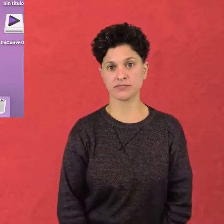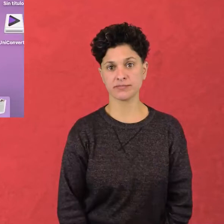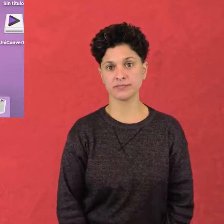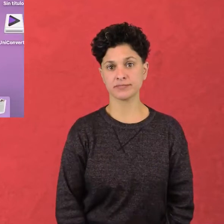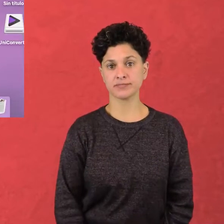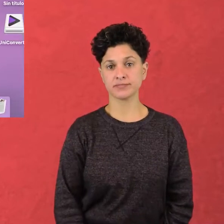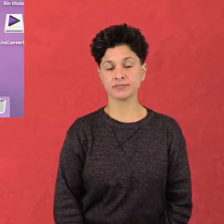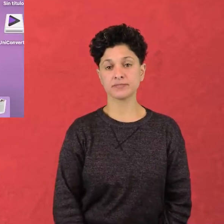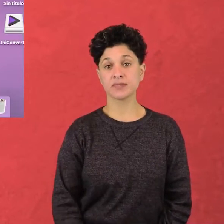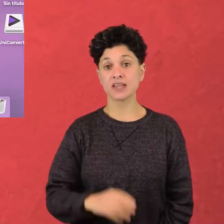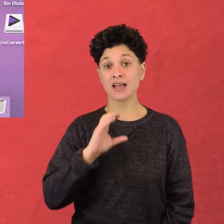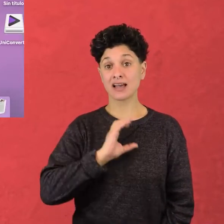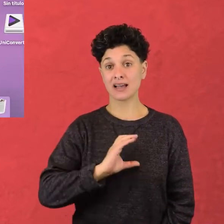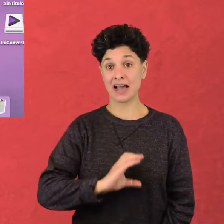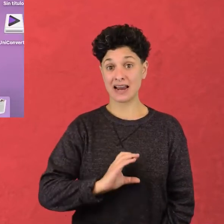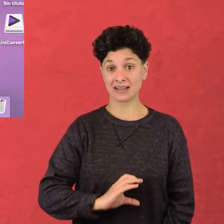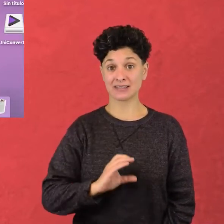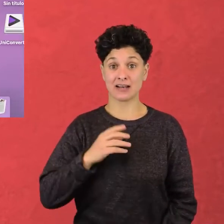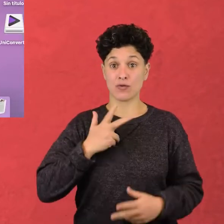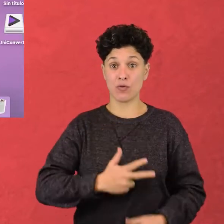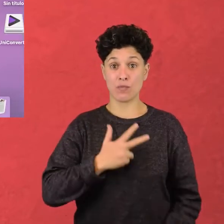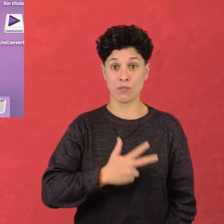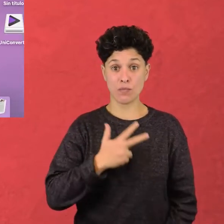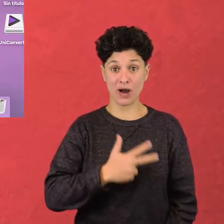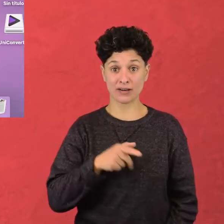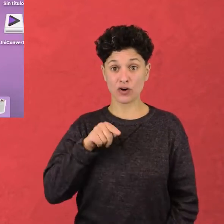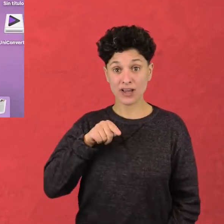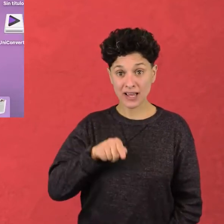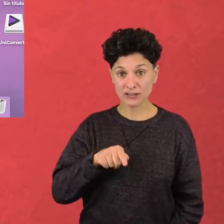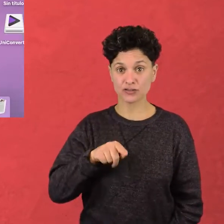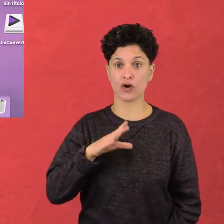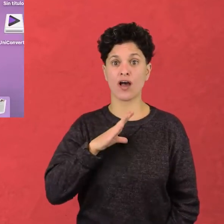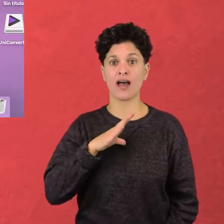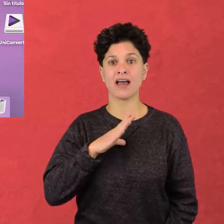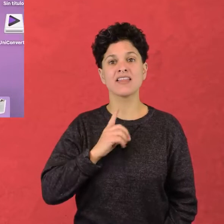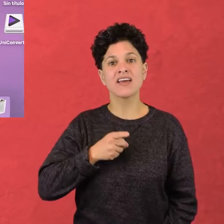El carácter de todo hombre estriba en el dominio de